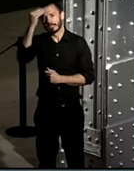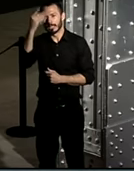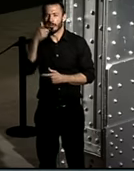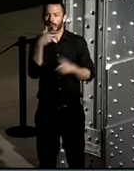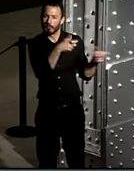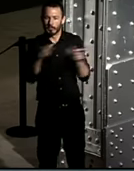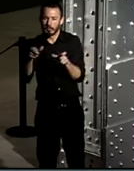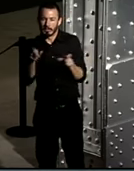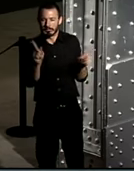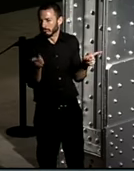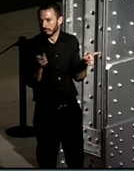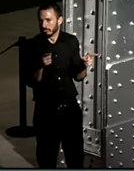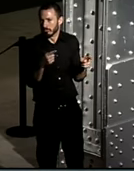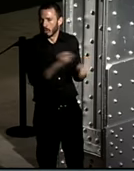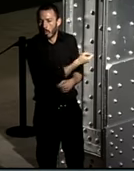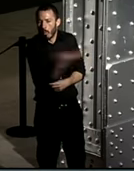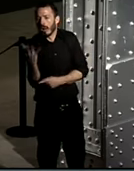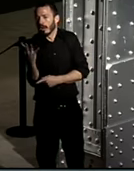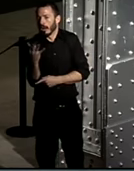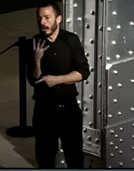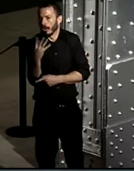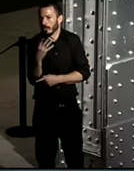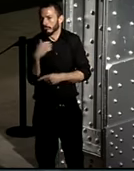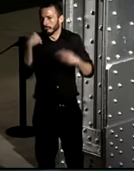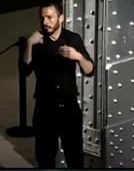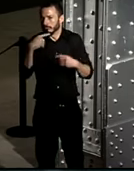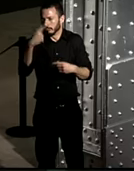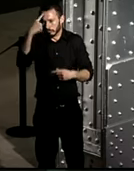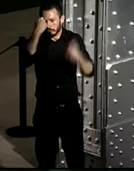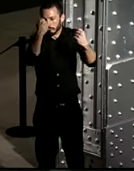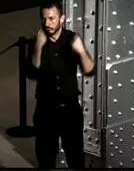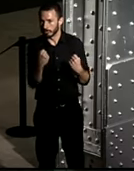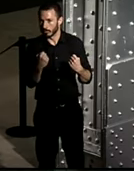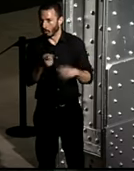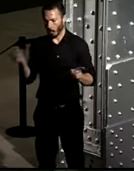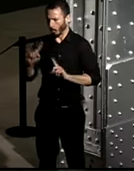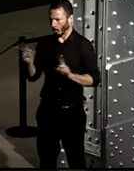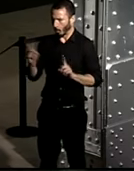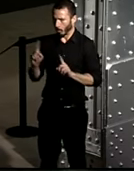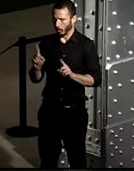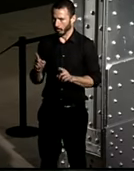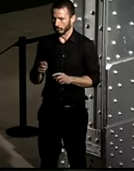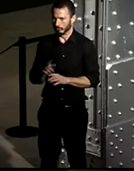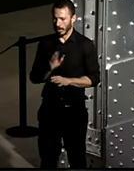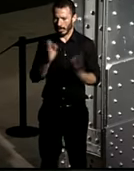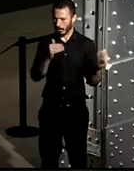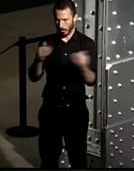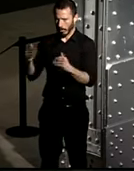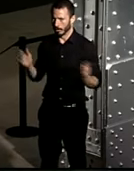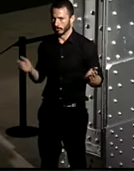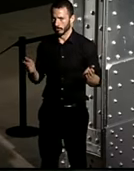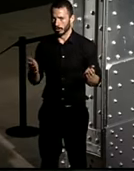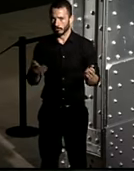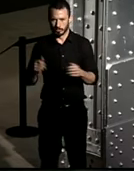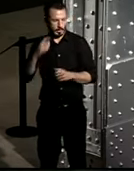formato? No domino nada. ¿No dominas nada? No. ¿Después de tanto tiempo? No. Hombre, tienes tus Goyas también,